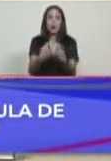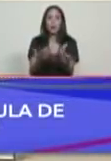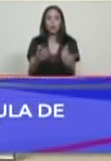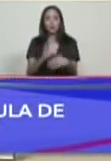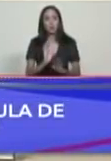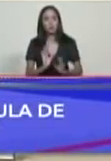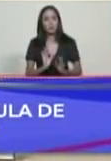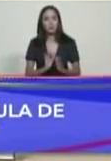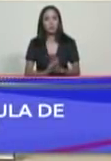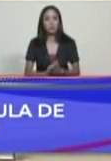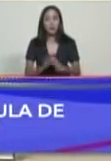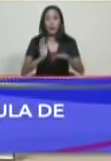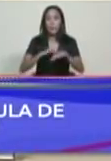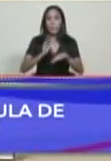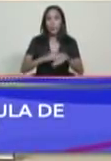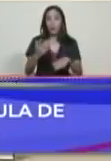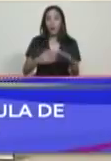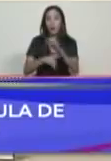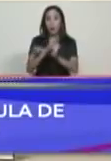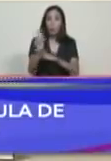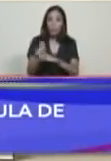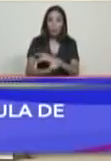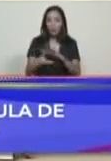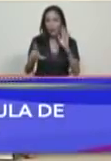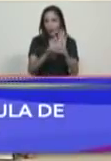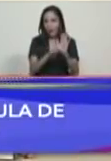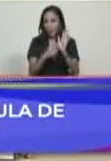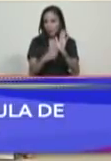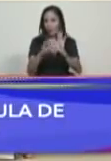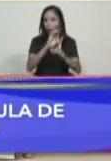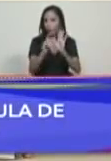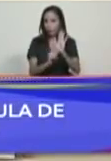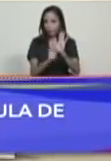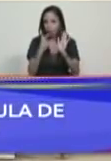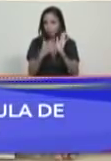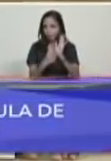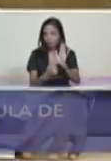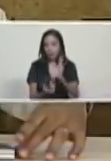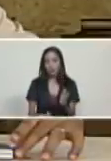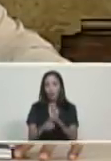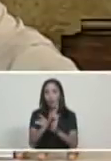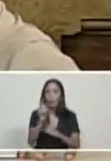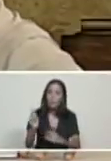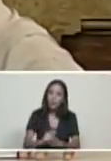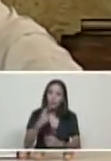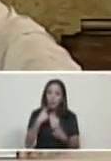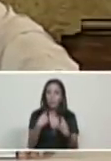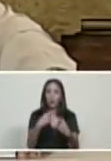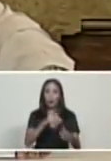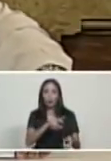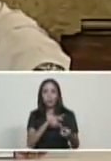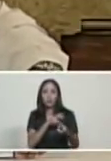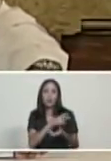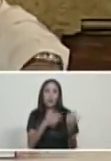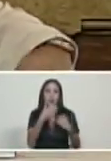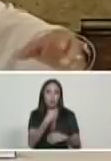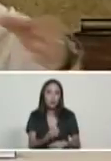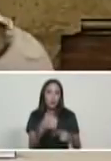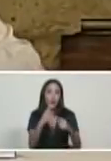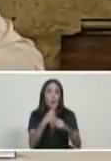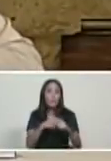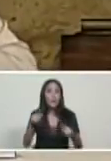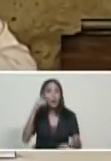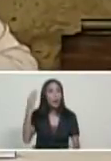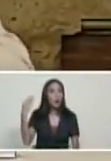¿verdad? Porque los dos meses es la parte legal que siempre se dio. Pensionados, pensionadas, pero recuerden ustedes que desde